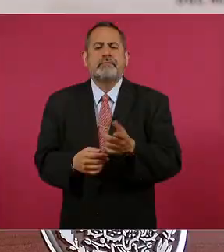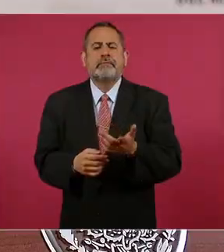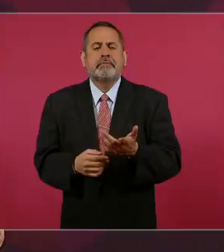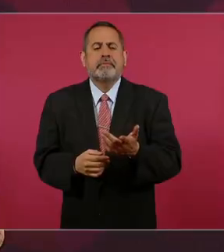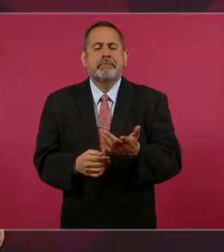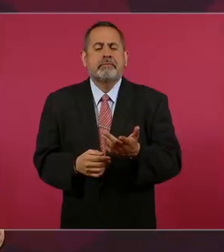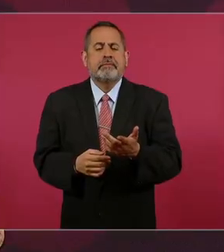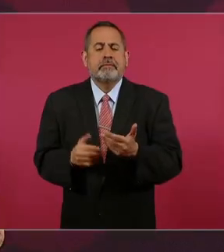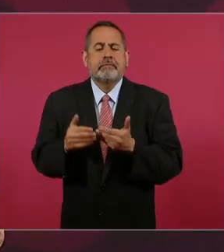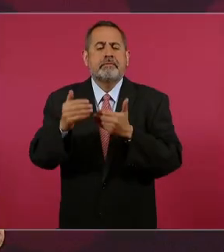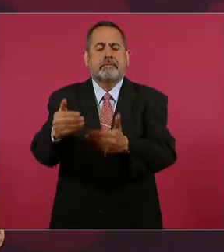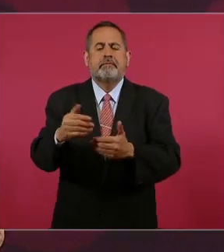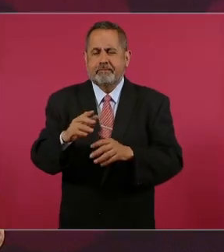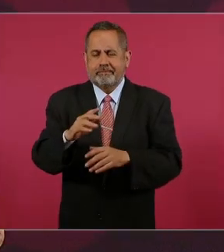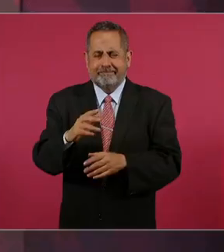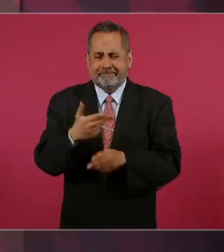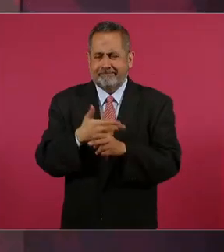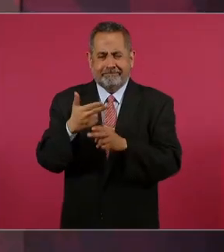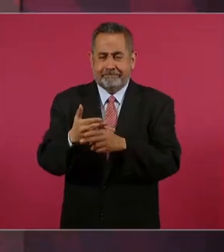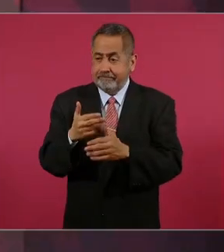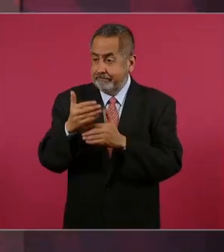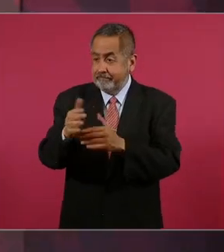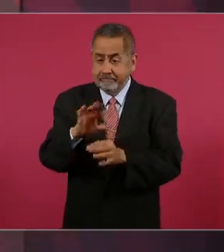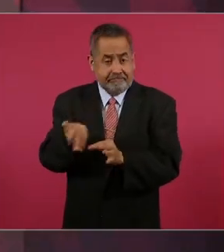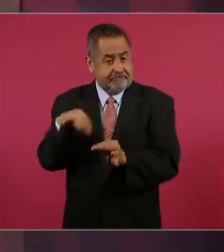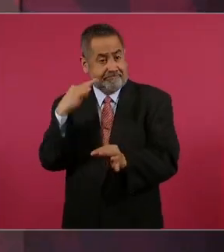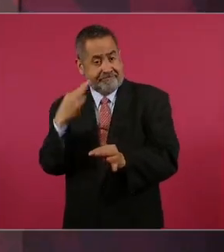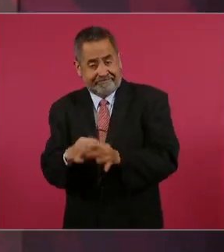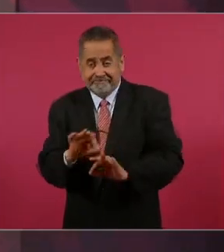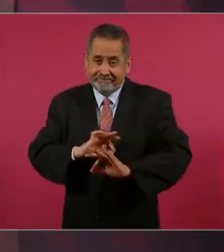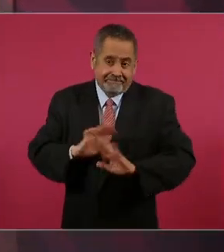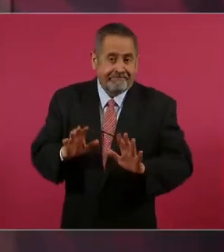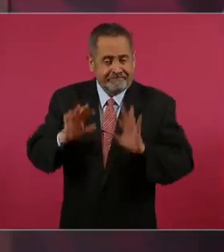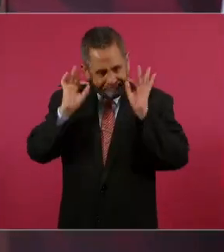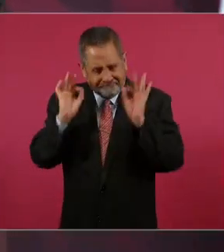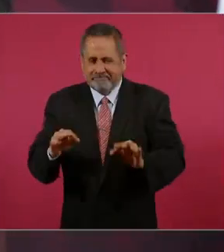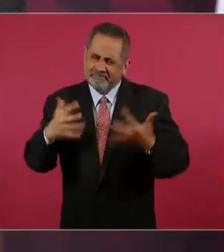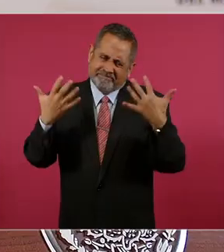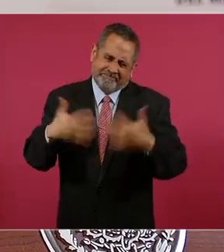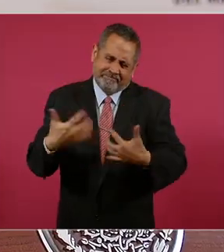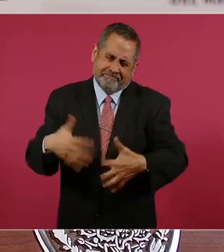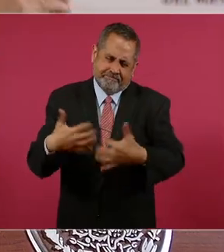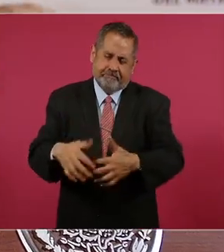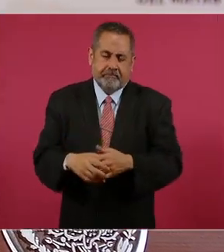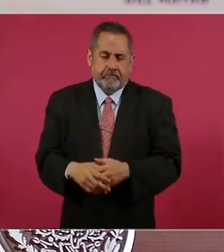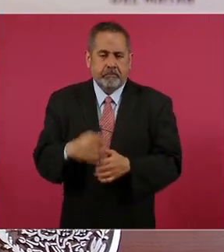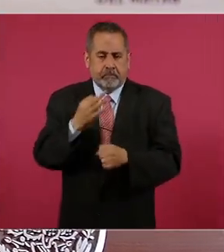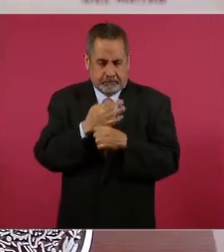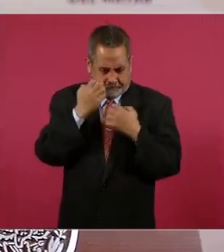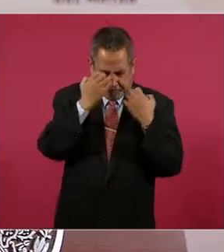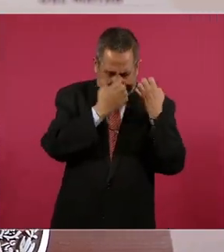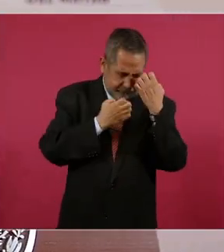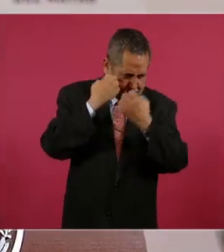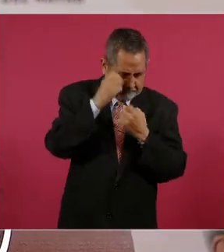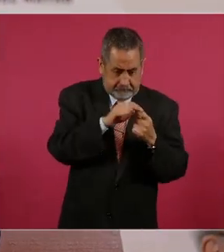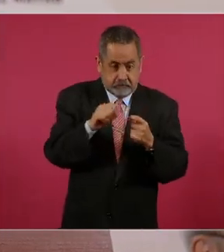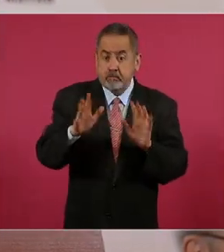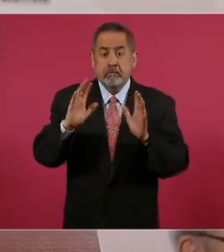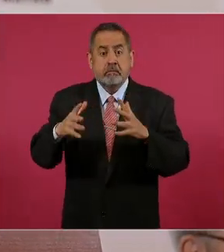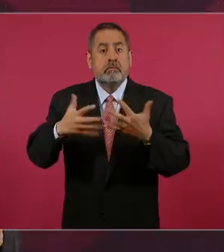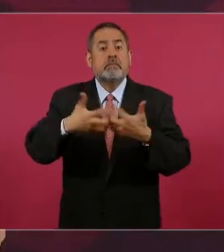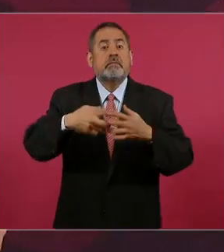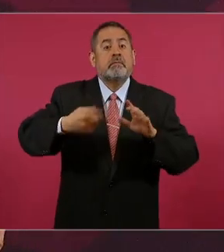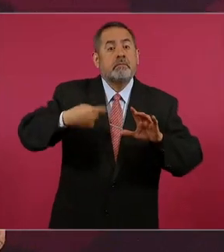echarla a andar por completo y se está haciendo toda una revisión ya están todas las máquinas